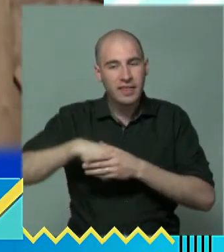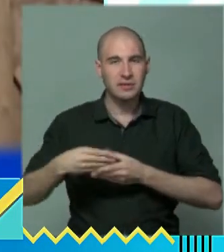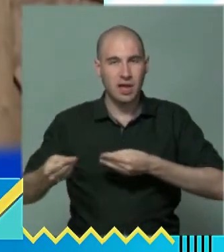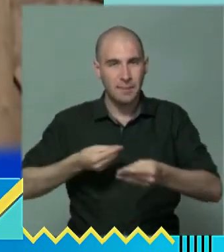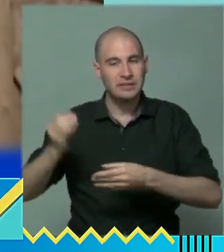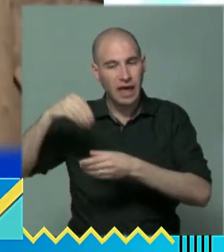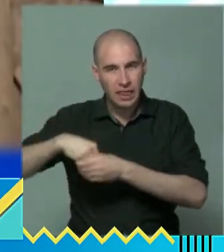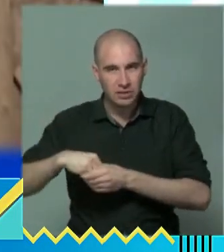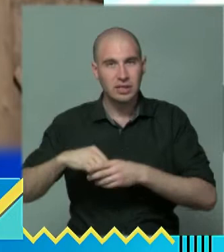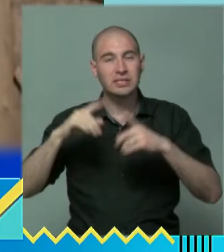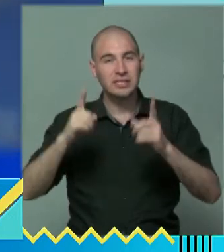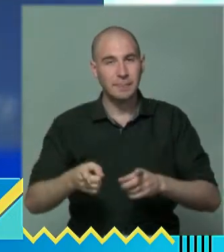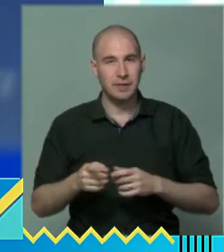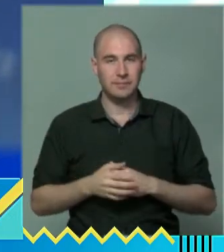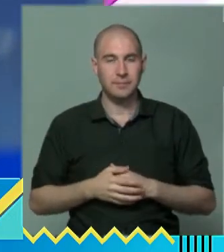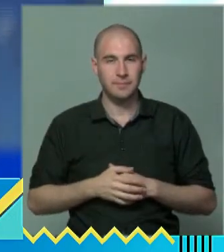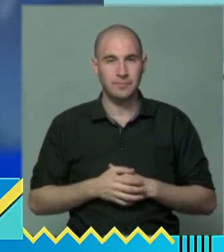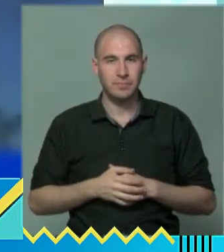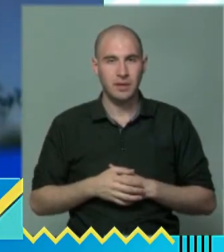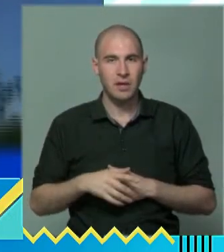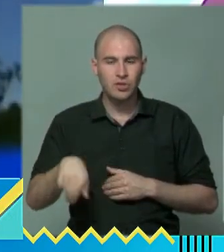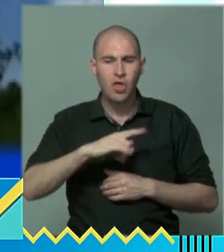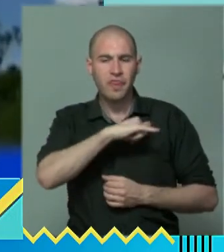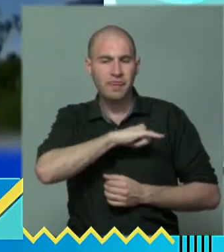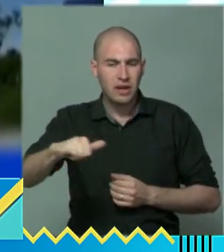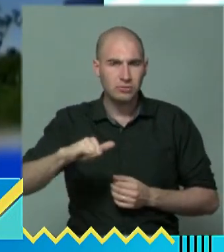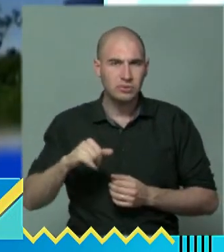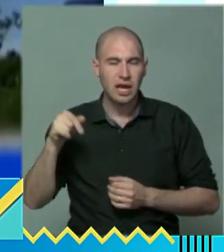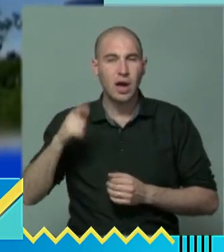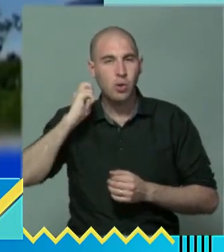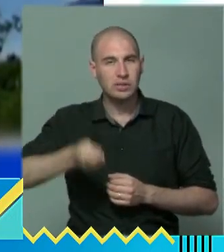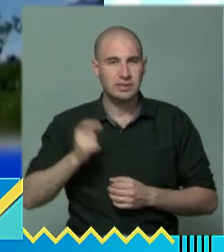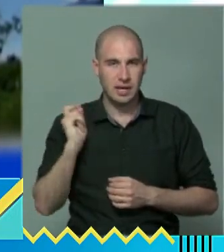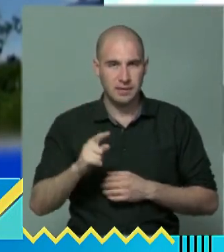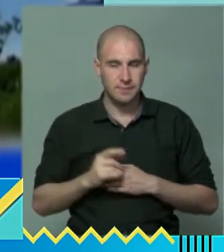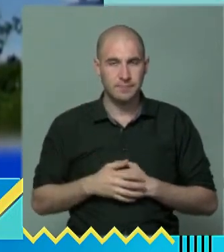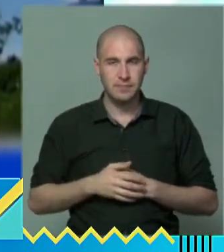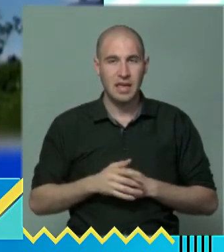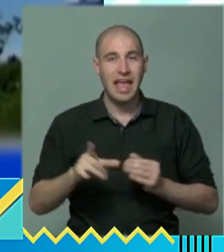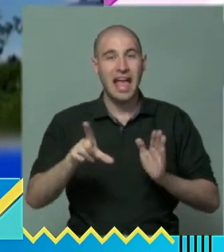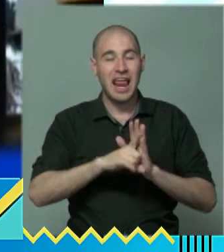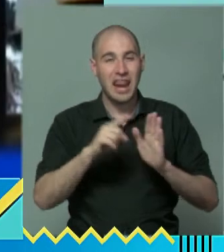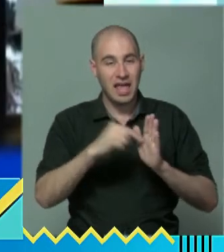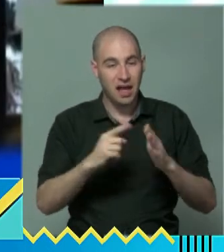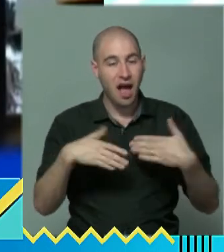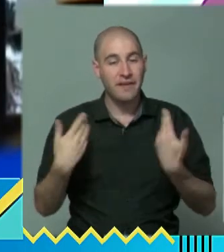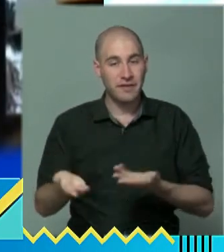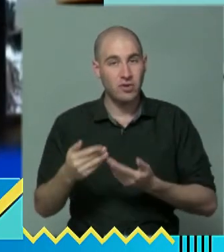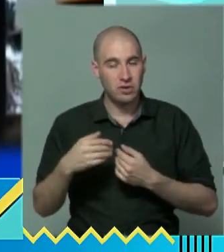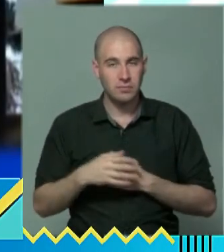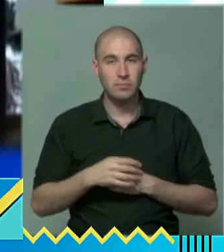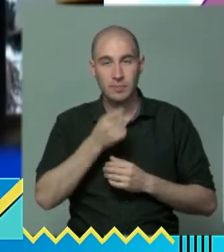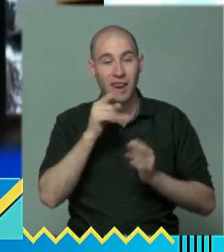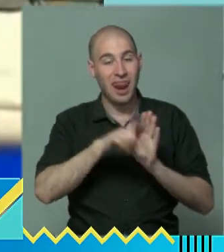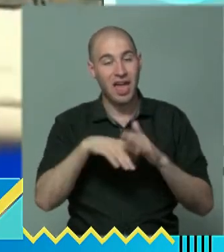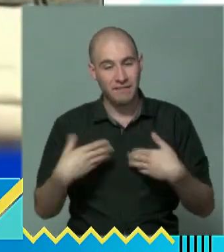en la empresa como que puedan ser denunciados de inmediato en la justicia. Claro. Y la ley da ciertos beneficios. Esta